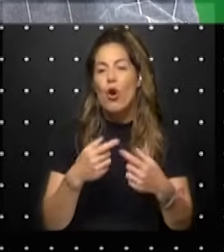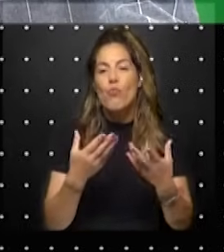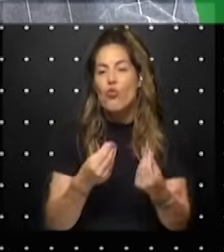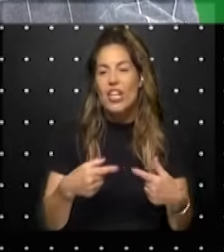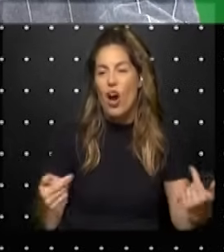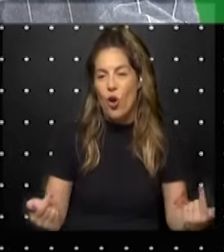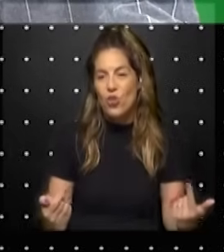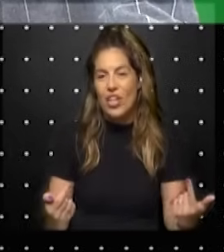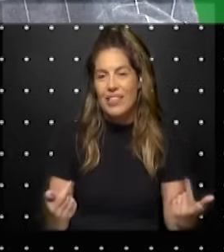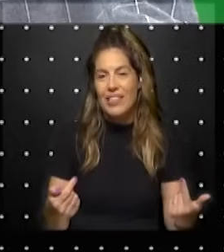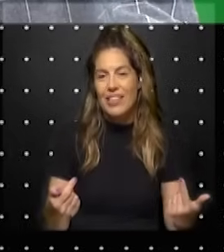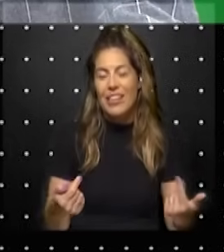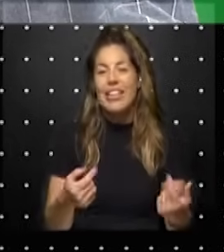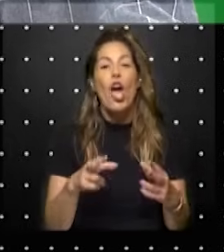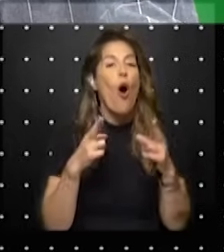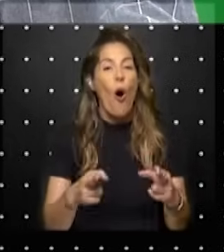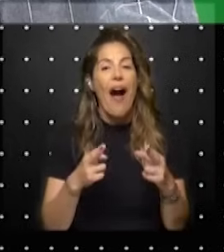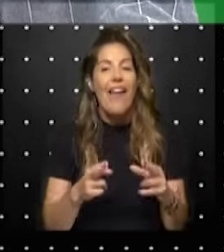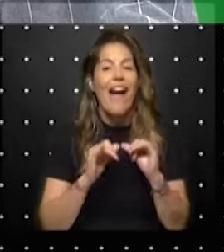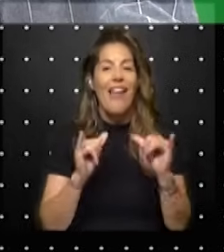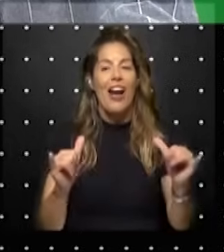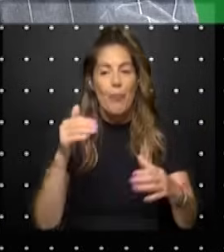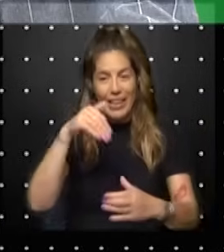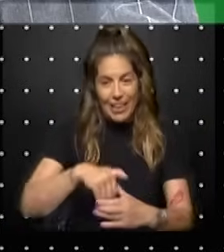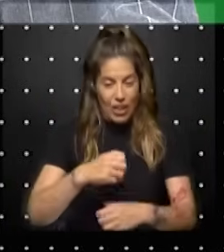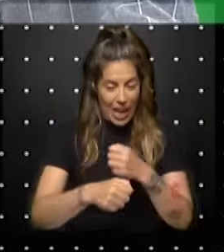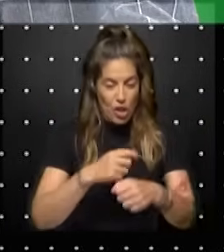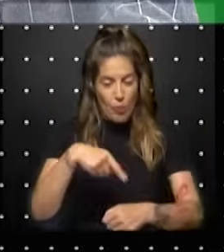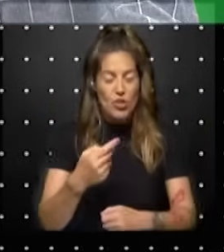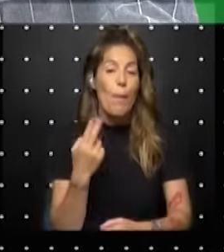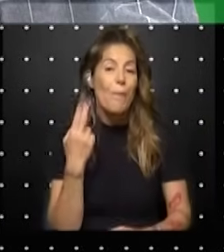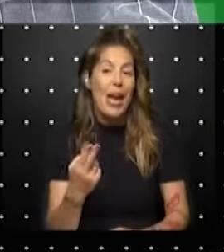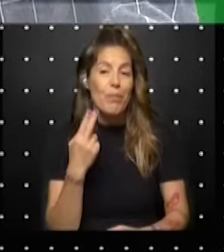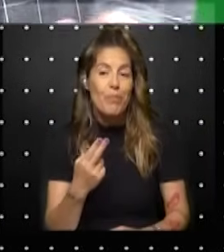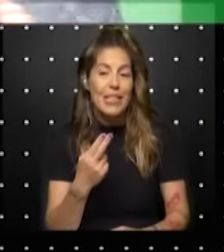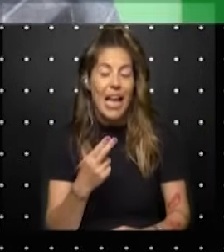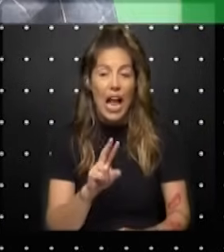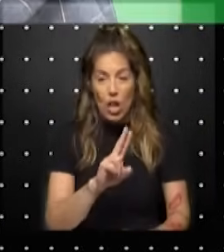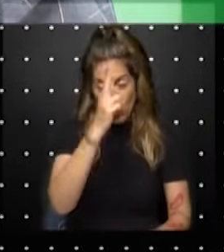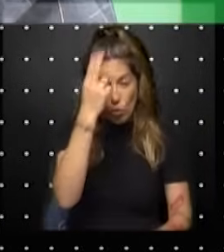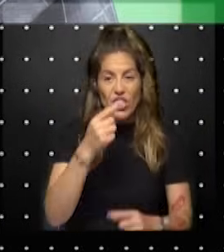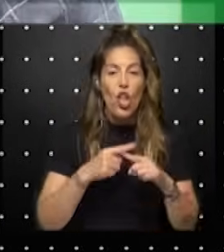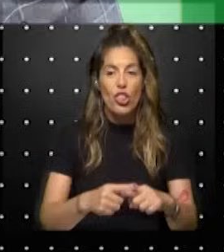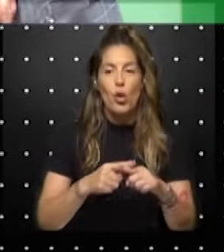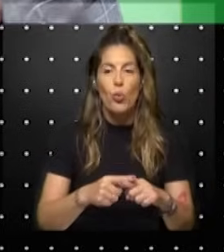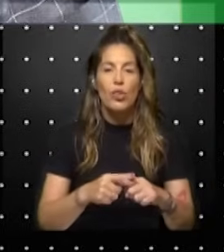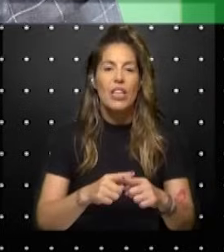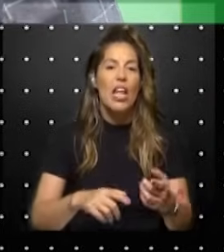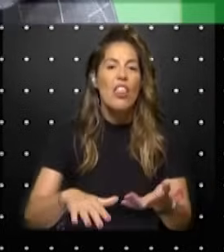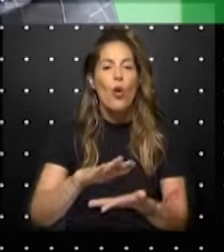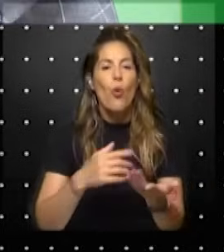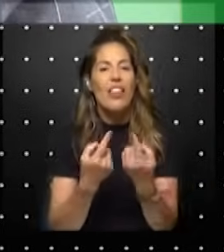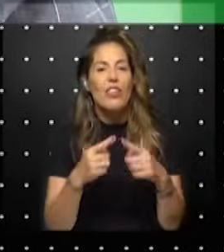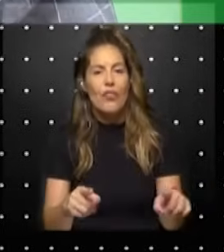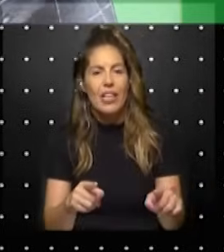de aspectos que, repito, ojalá la campaña electoral del año que viene nos permita a las y los uruguayos discutir desde otro lugar un tema tan importante